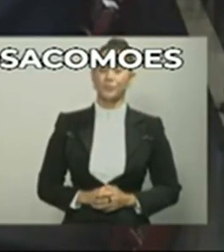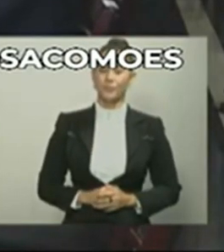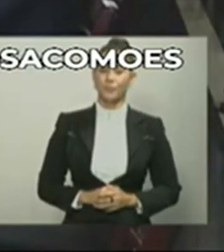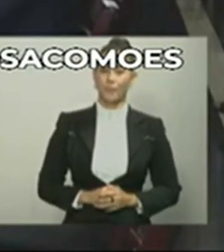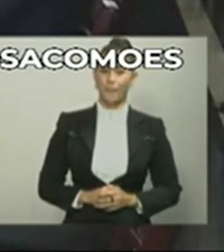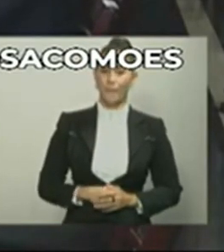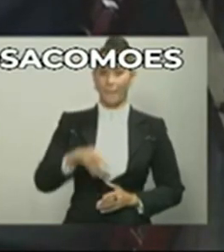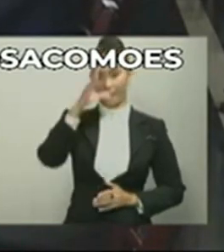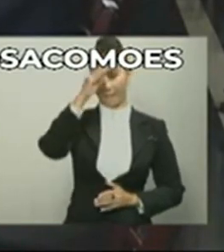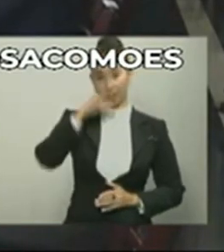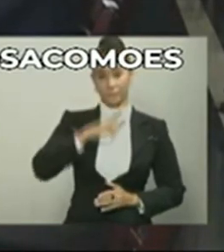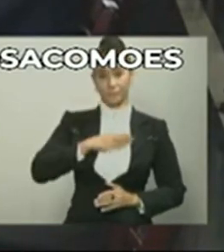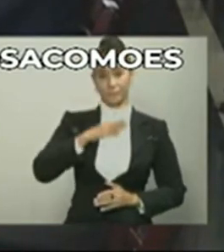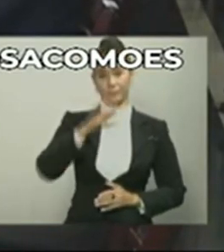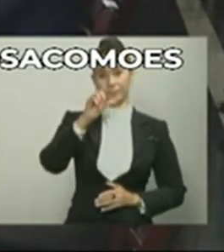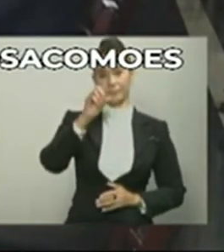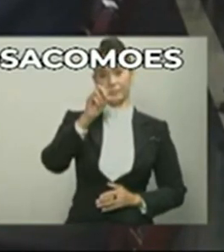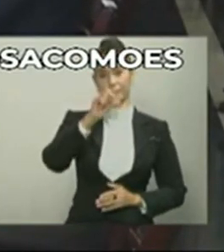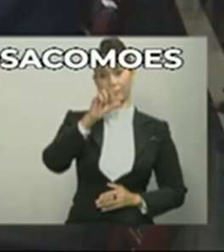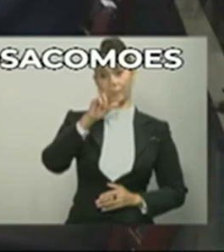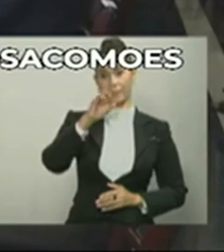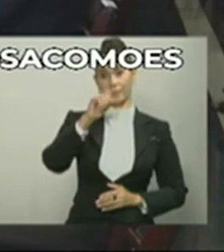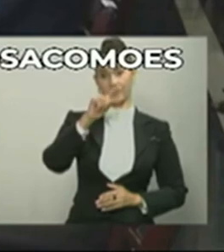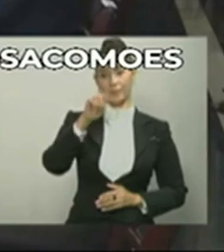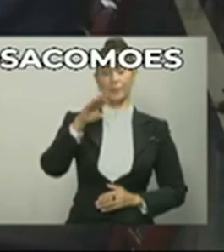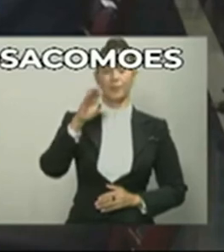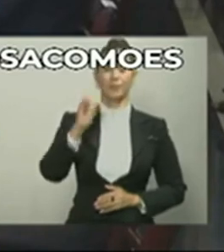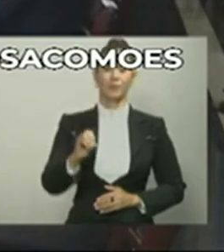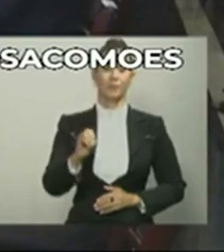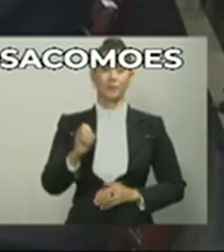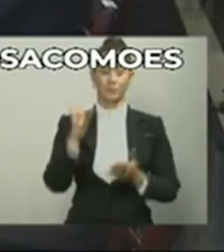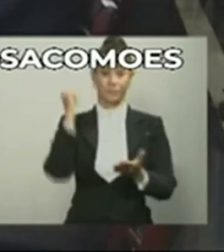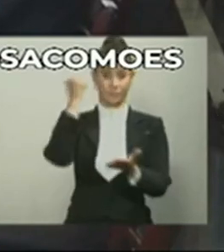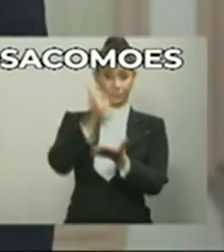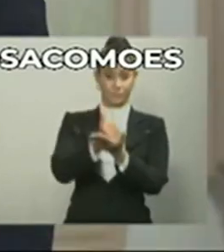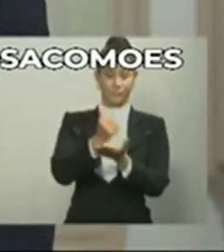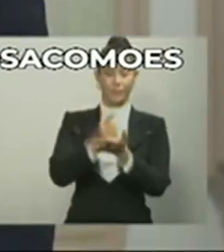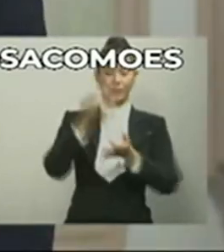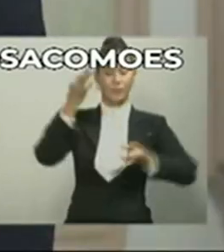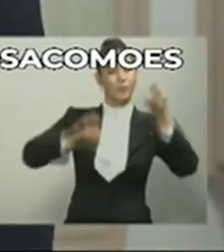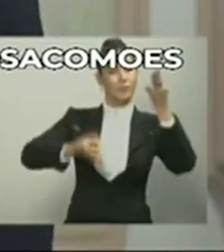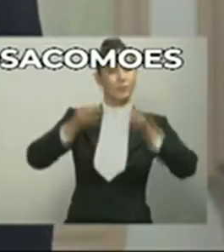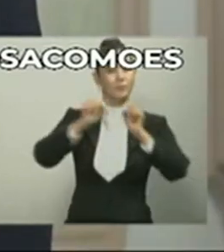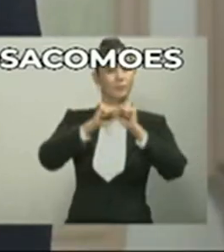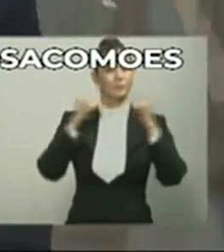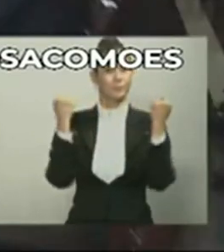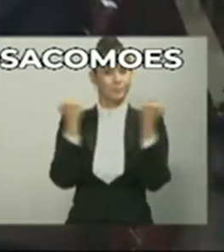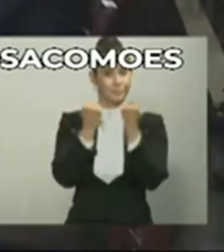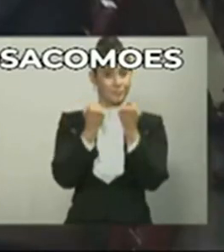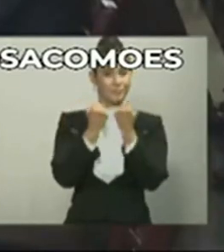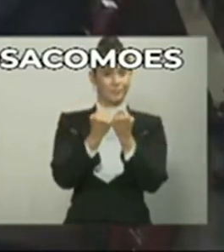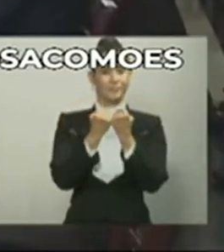Señor Fidel Lorenzo Merán, presidente de la Fundación Equidad y Justicia Social.